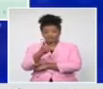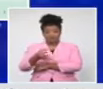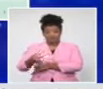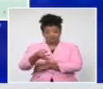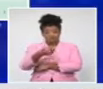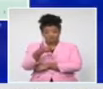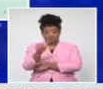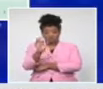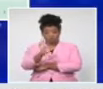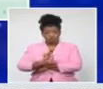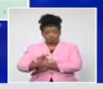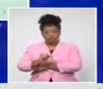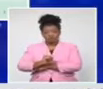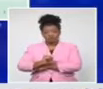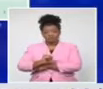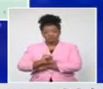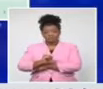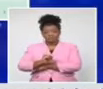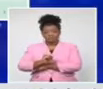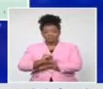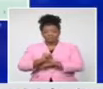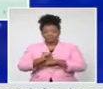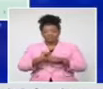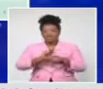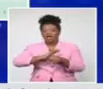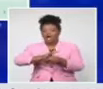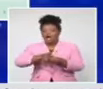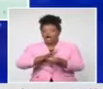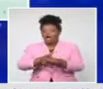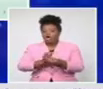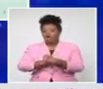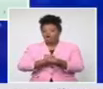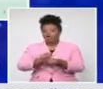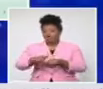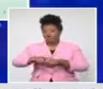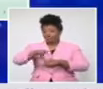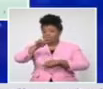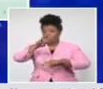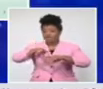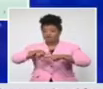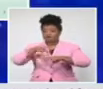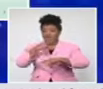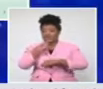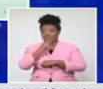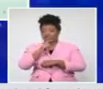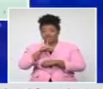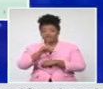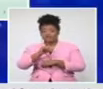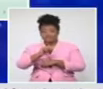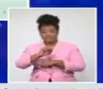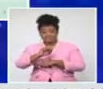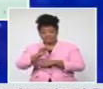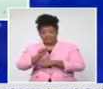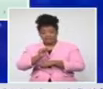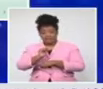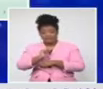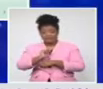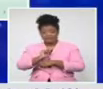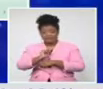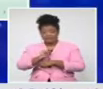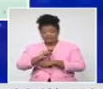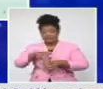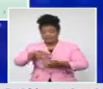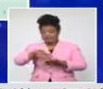octubre, de Arroyo Naranjo, Boyeros, Habana Vieja y La Lisa y Plaza de la Revolución, 1 de cada